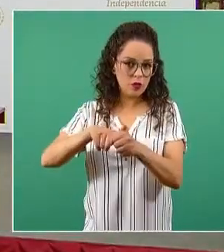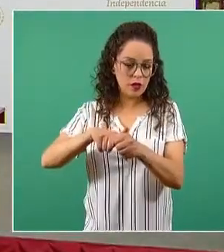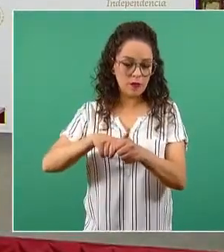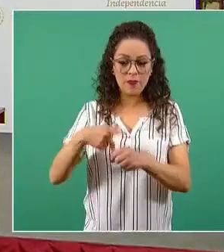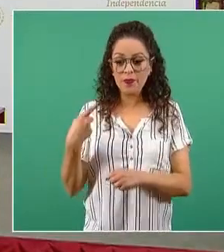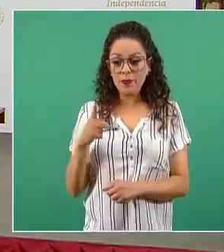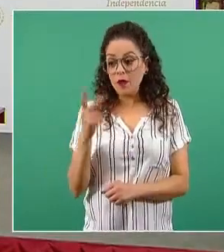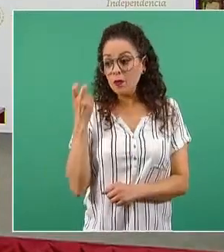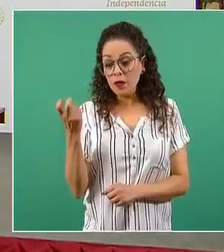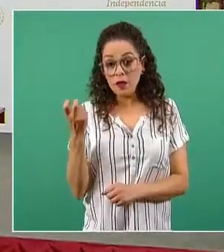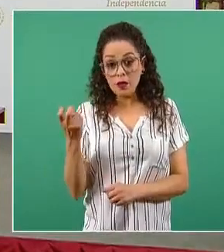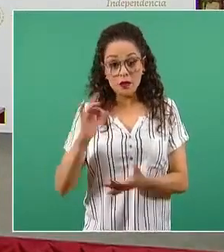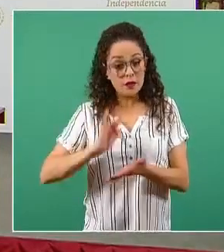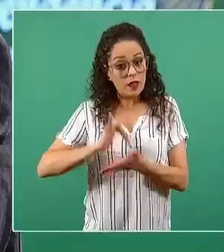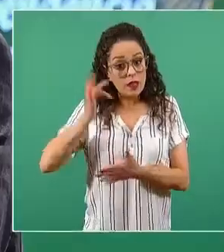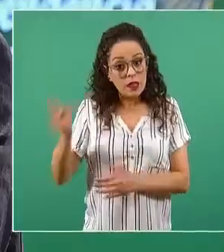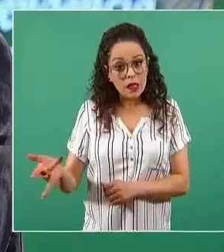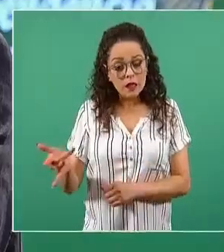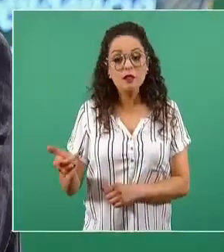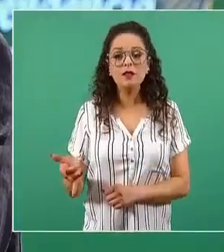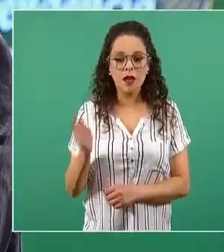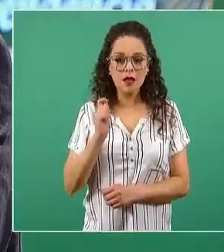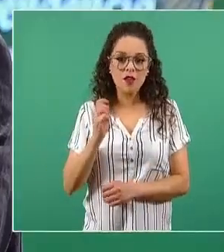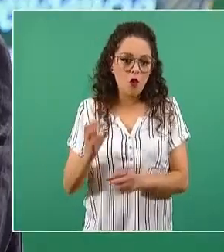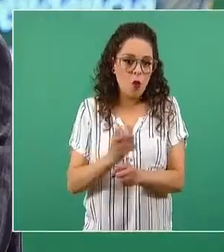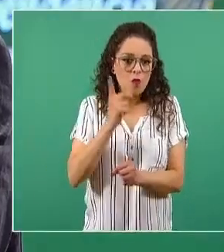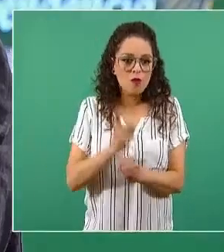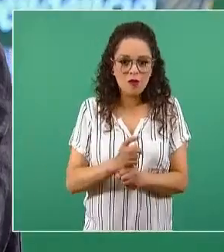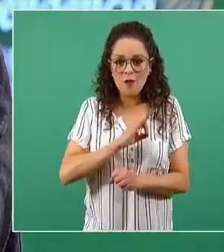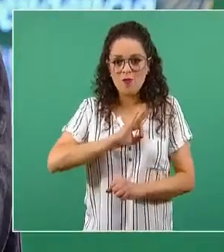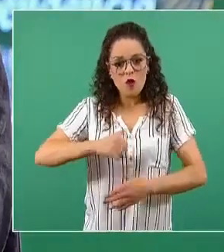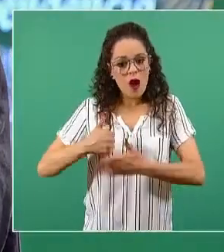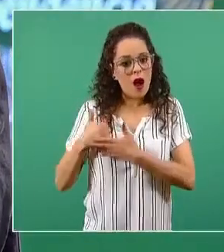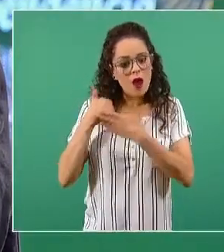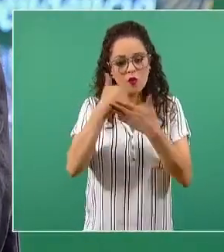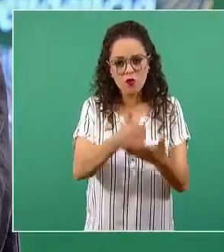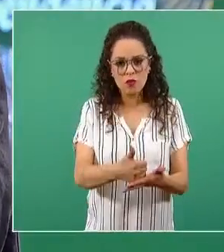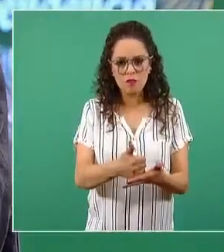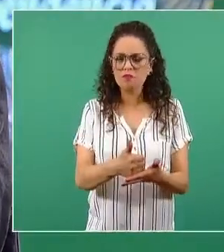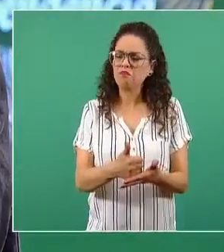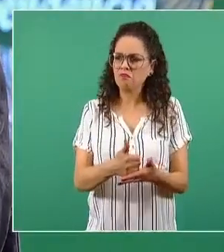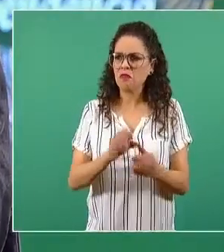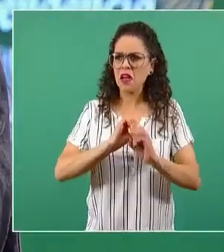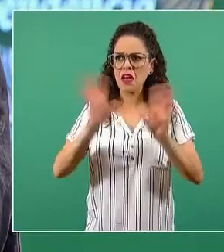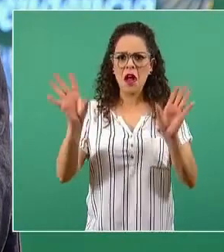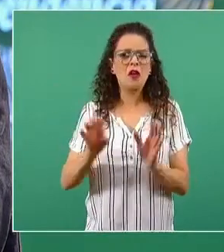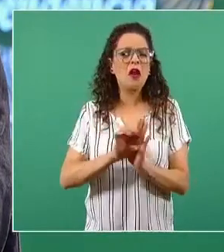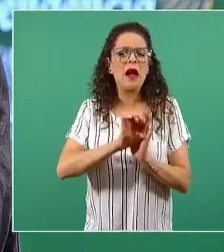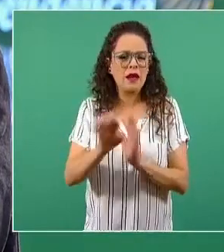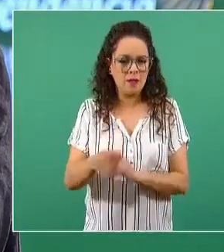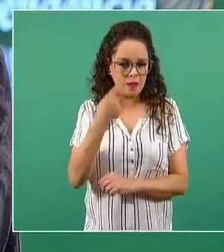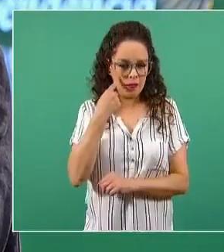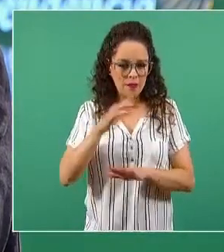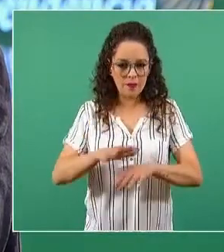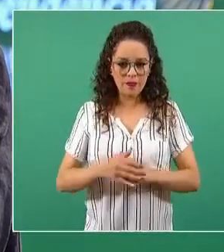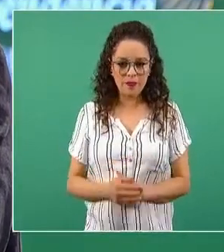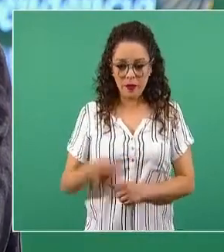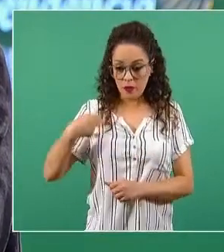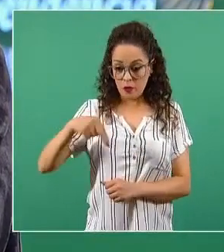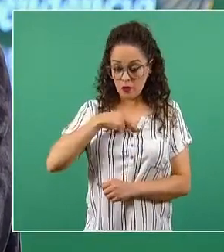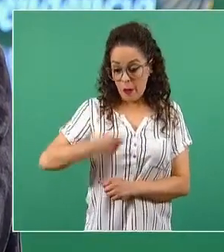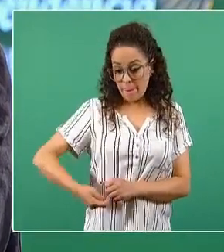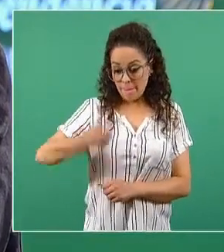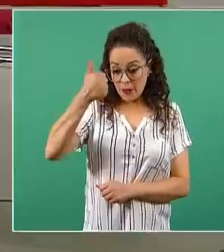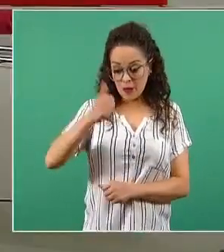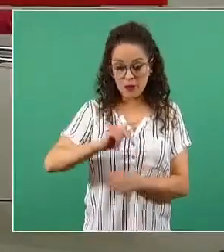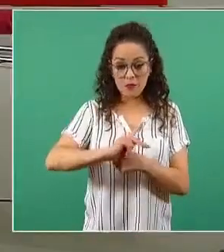nos permitió la oportunidad de ayudar. Un ejemplo muy concreto, fuimos el primer país de la región,